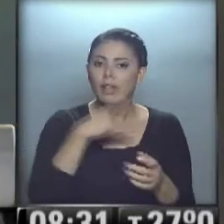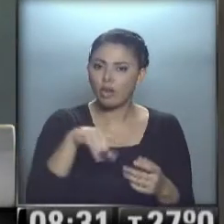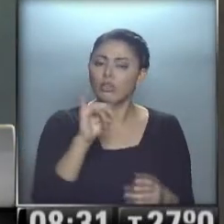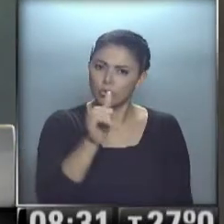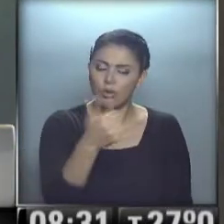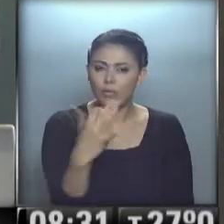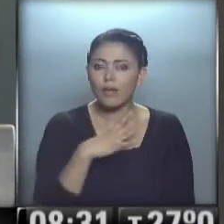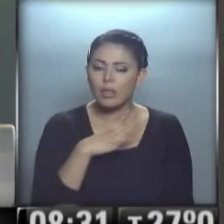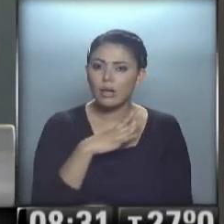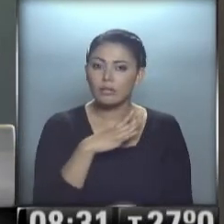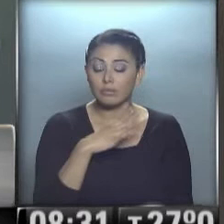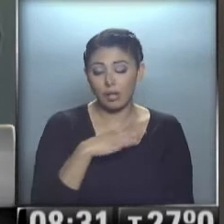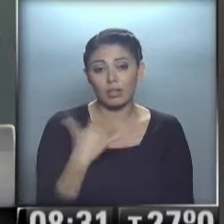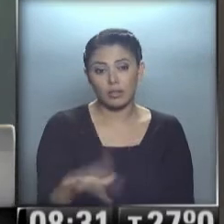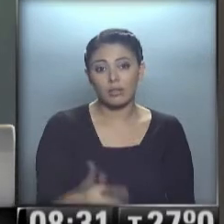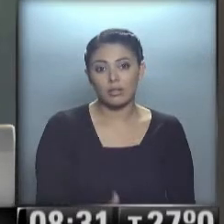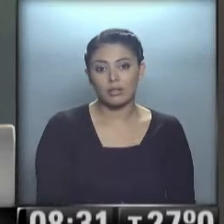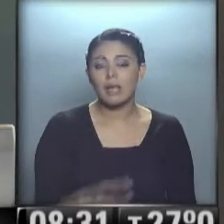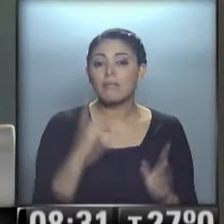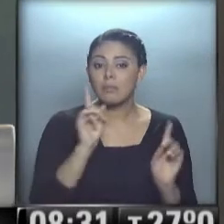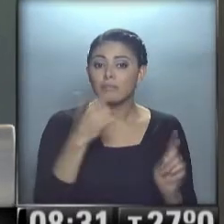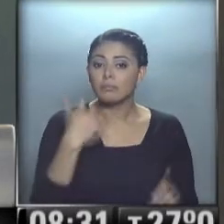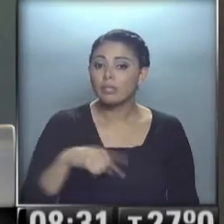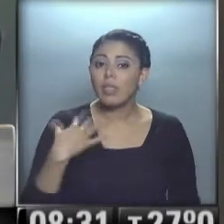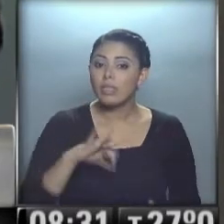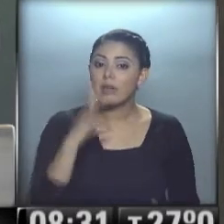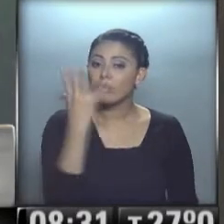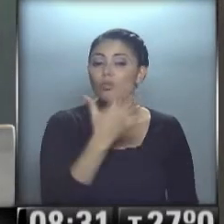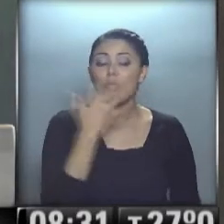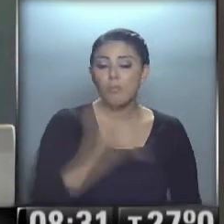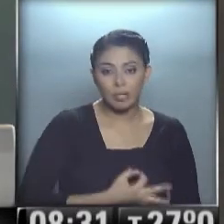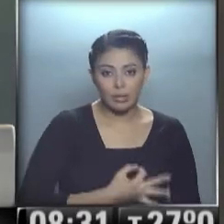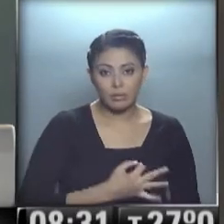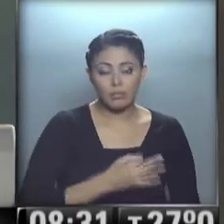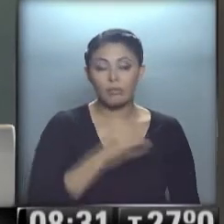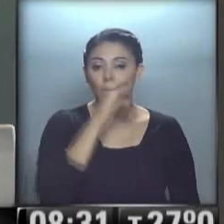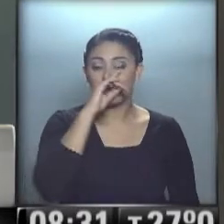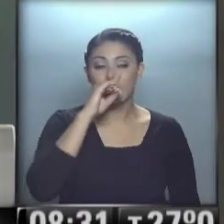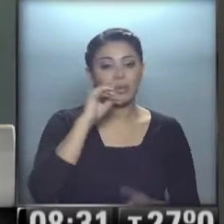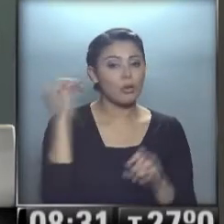nadie lo duda. Y faltan. Y esas cosas se tienen que realizar. Pero nadie debe